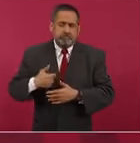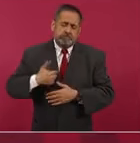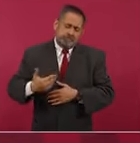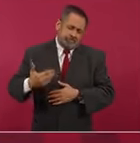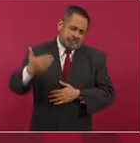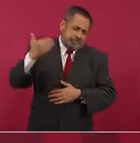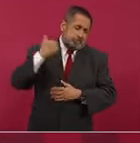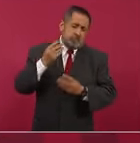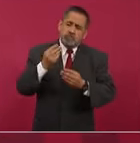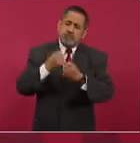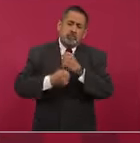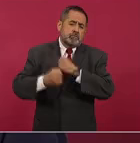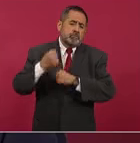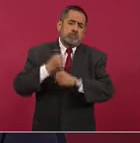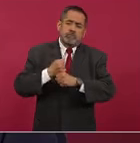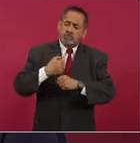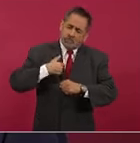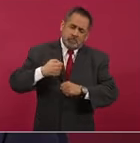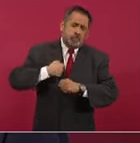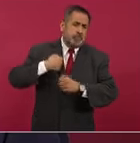llevamos ya muchísimo tiempo en esta lucha